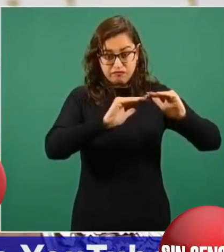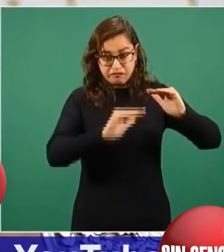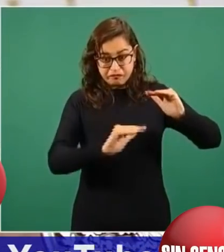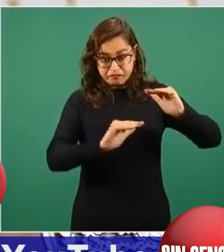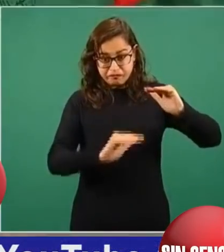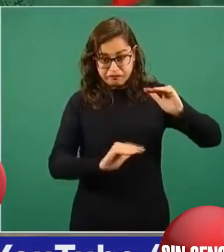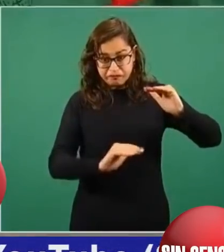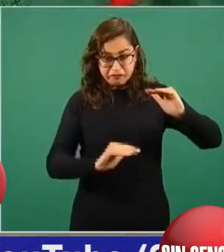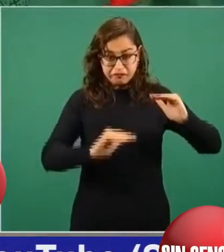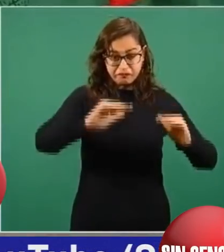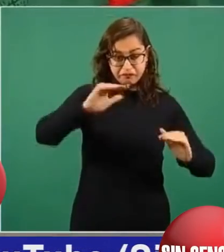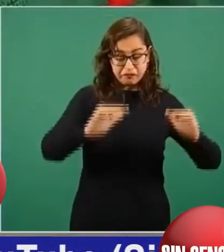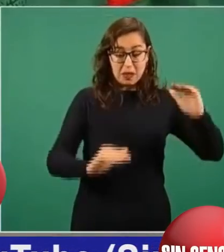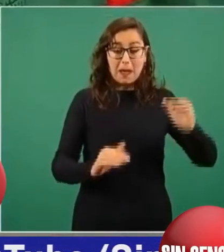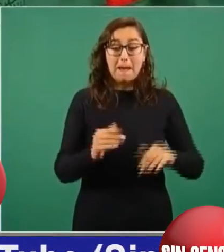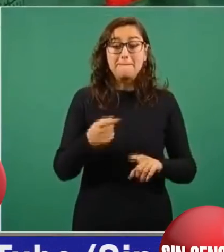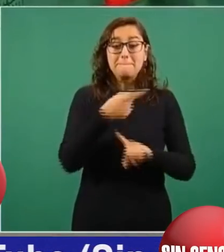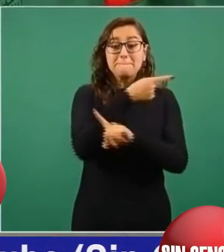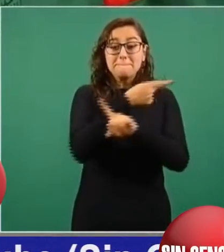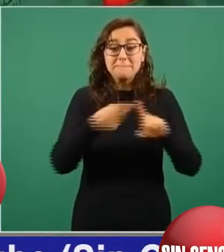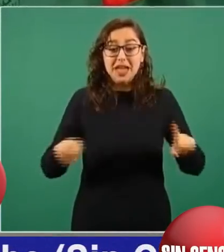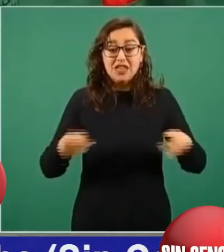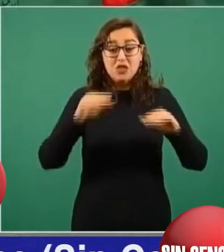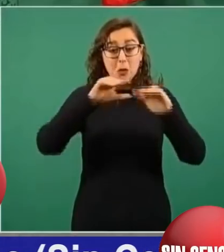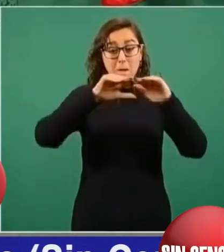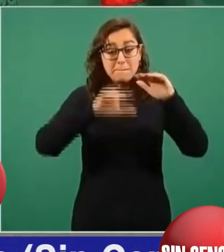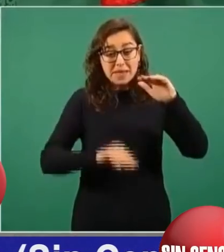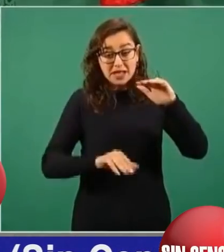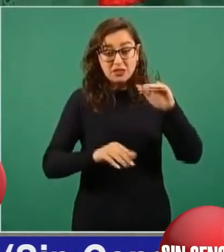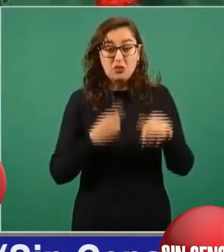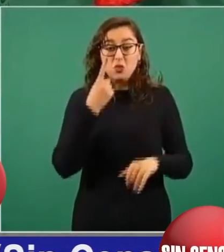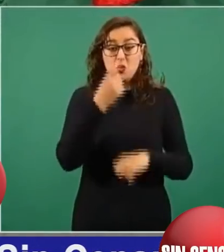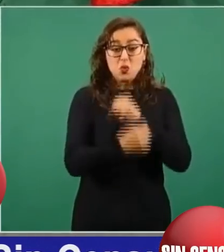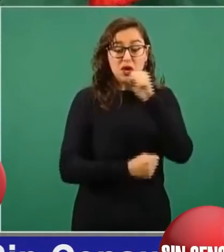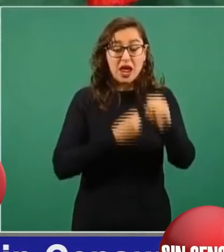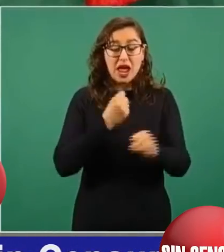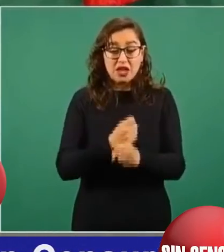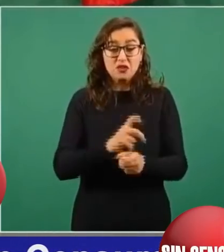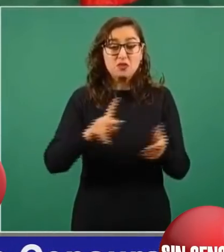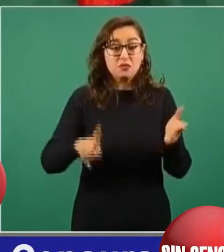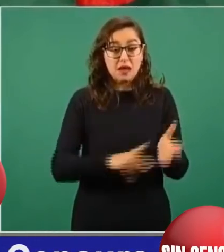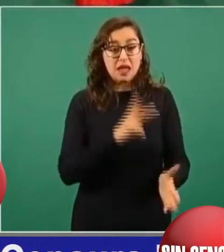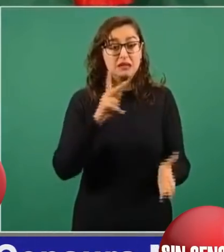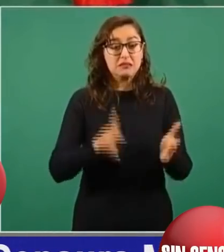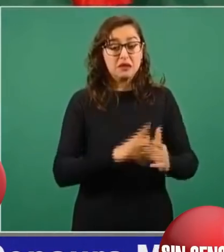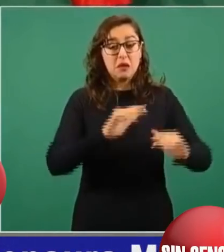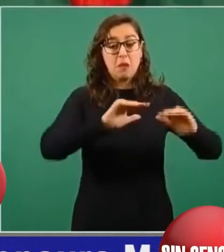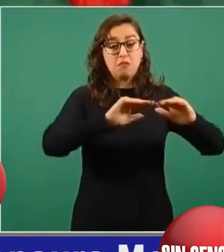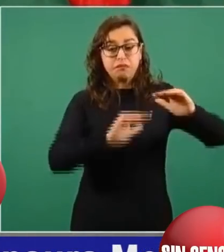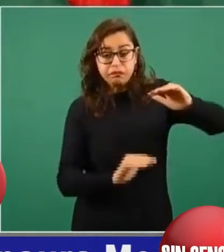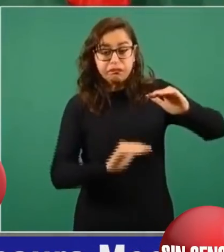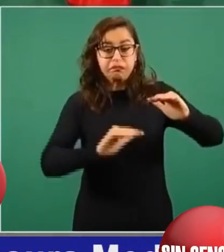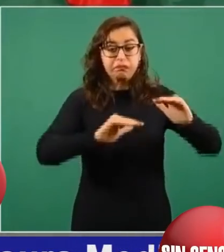hasta de medio metro por año en esa zona,